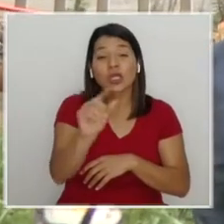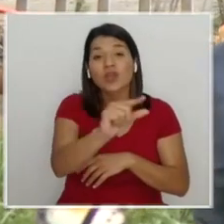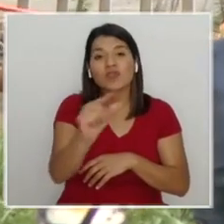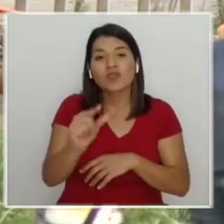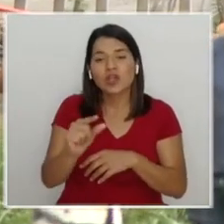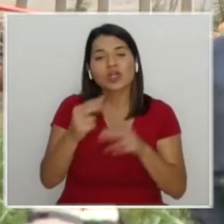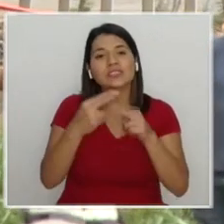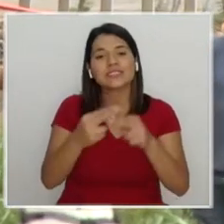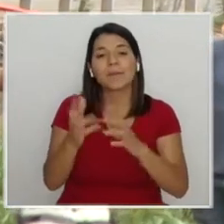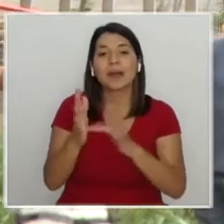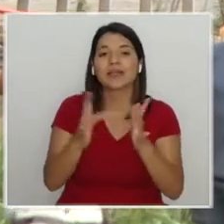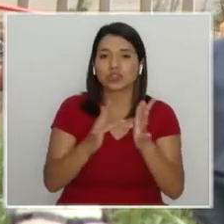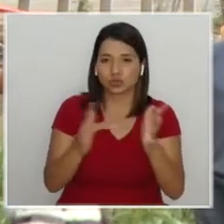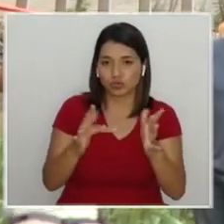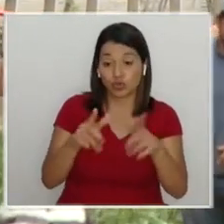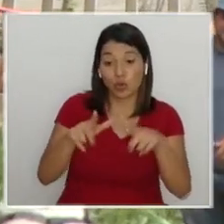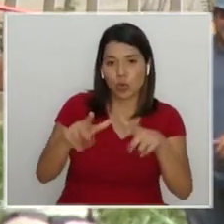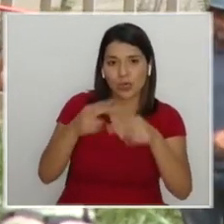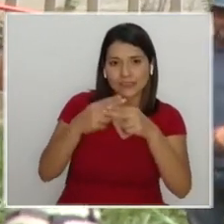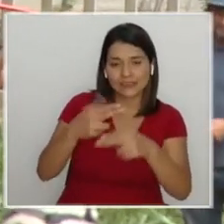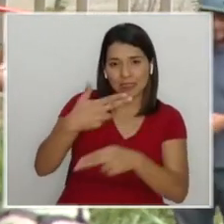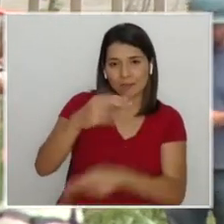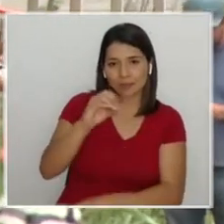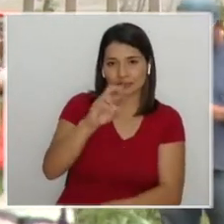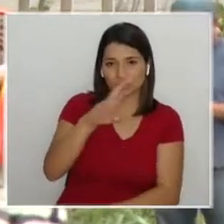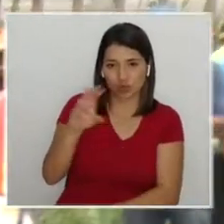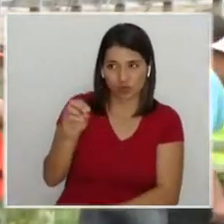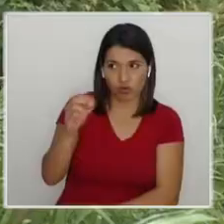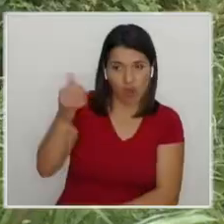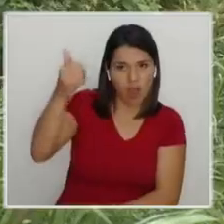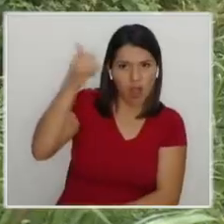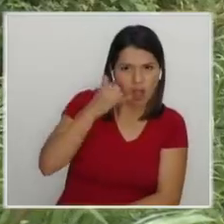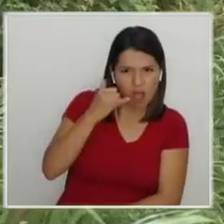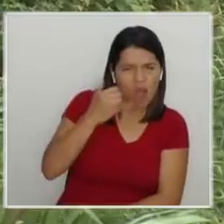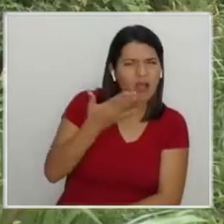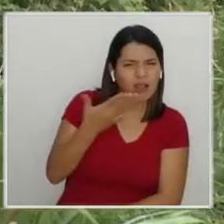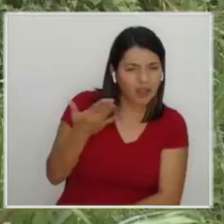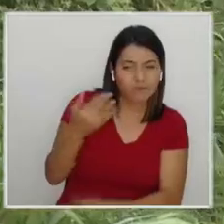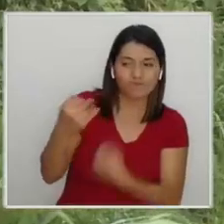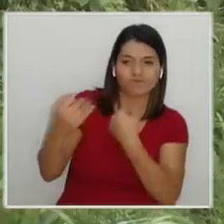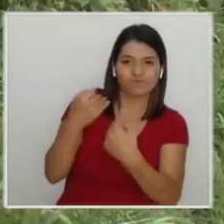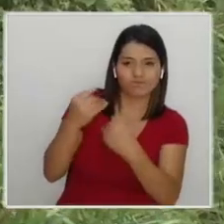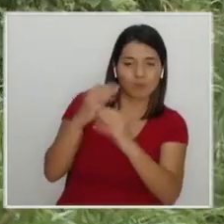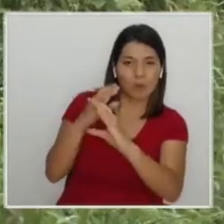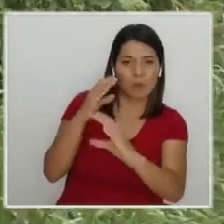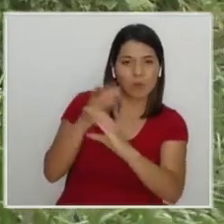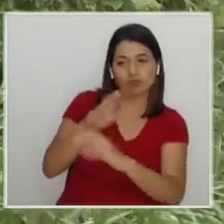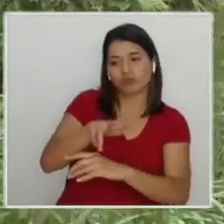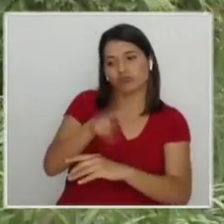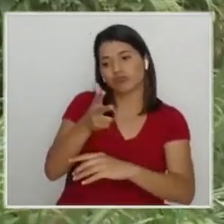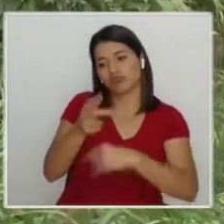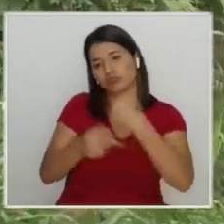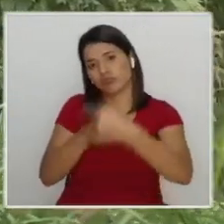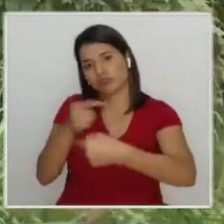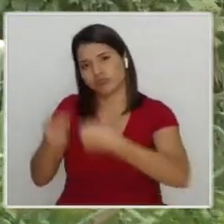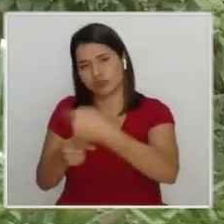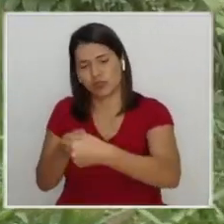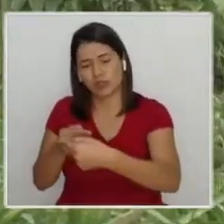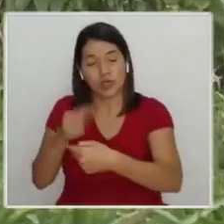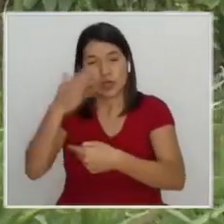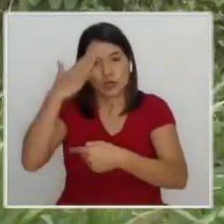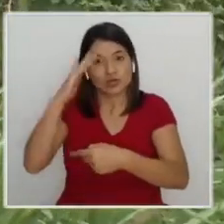nos informó que un bus se había precipitado en un guindo, no se sabía con exactitud de cuántos